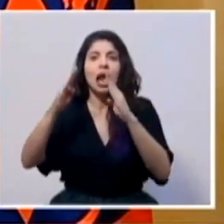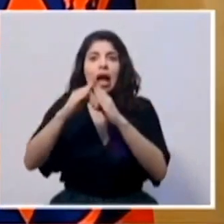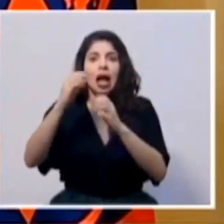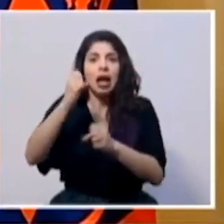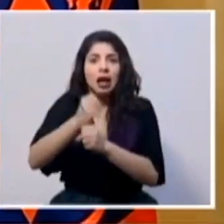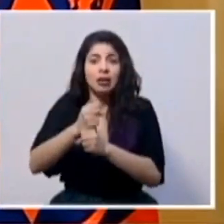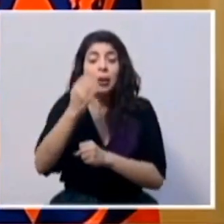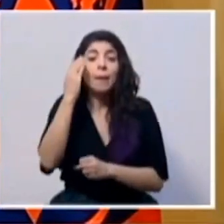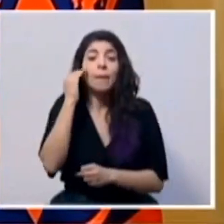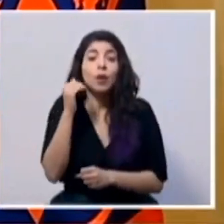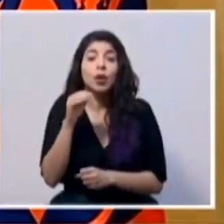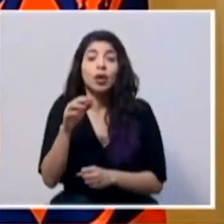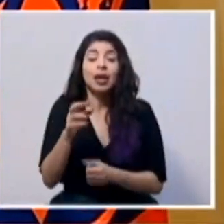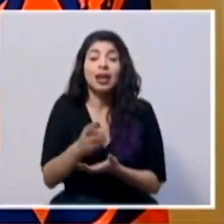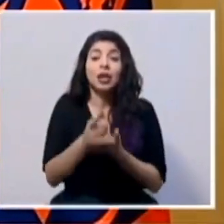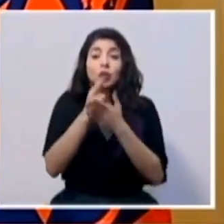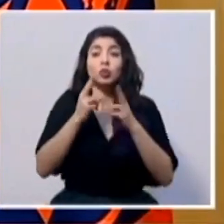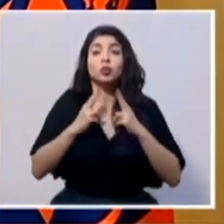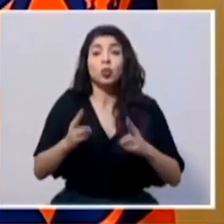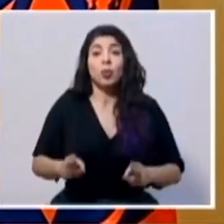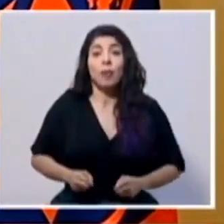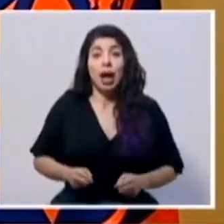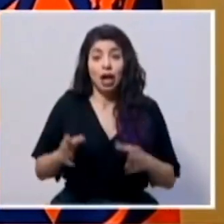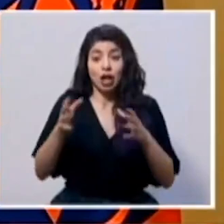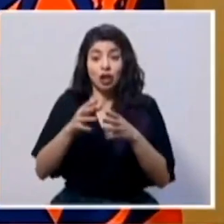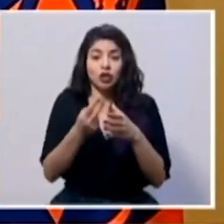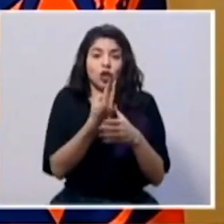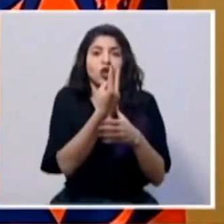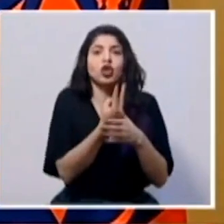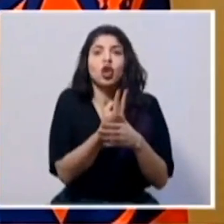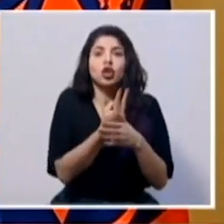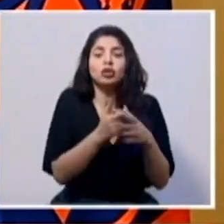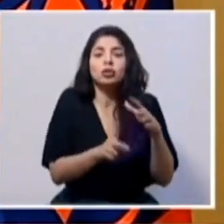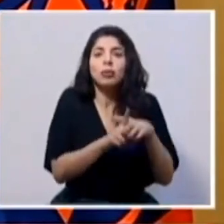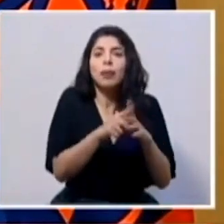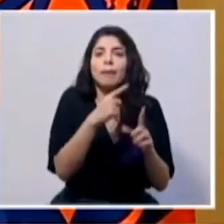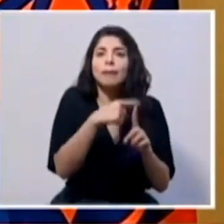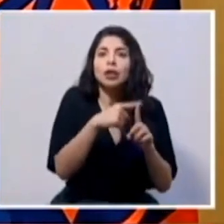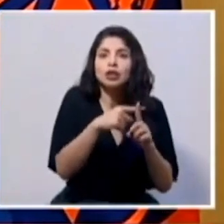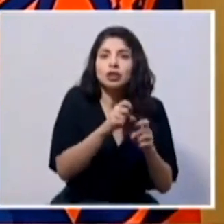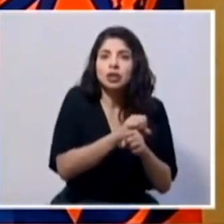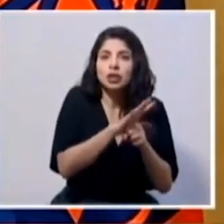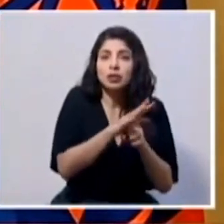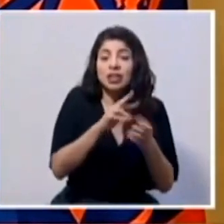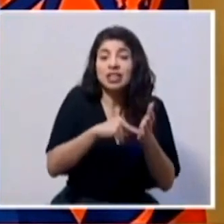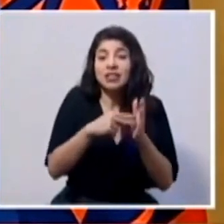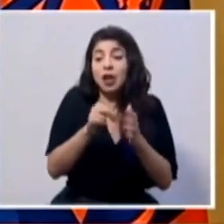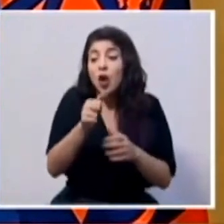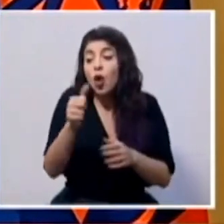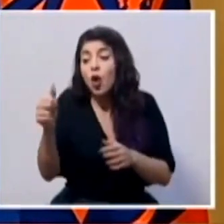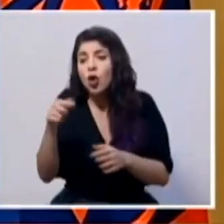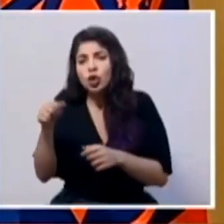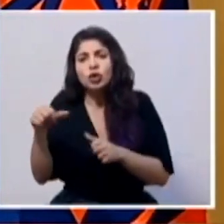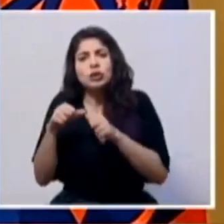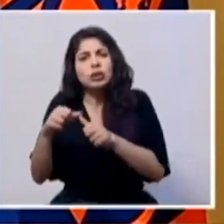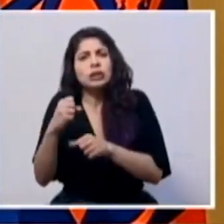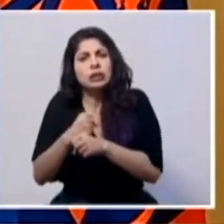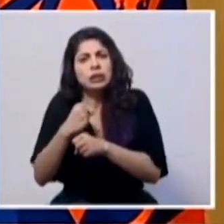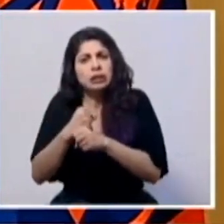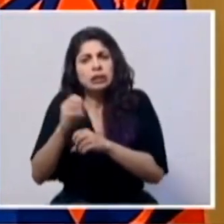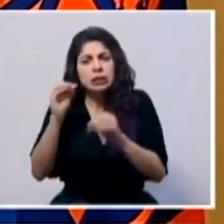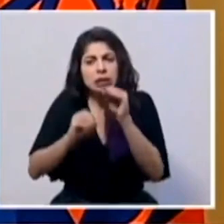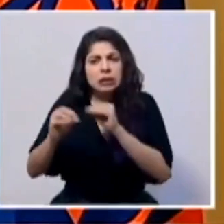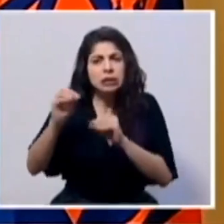teletrabajar porque dos compañeros de recursos humanos dieron positivo. Entonces, ellos igual van a seguir trabajando y van a seguir tratando de gestionar todo